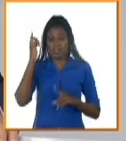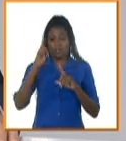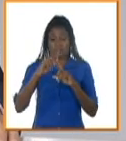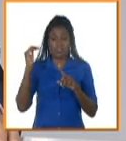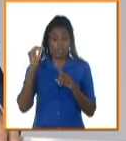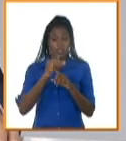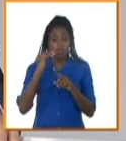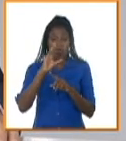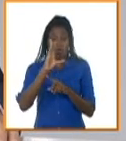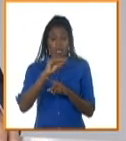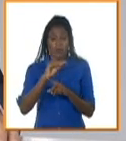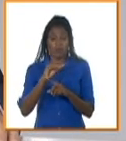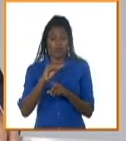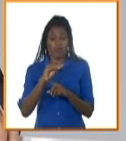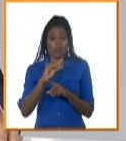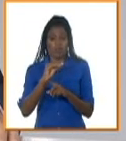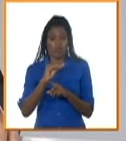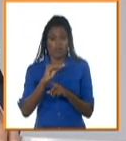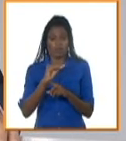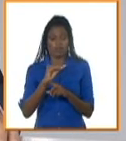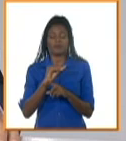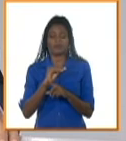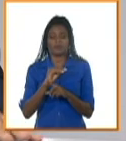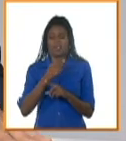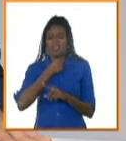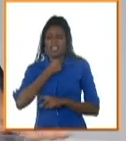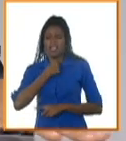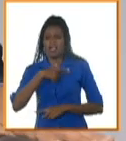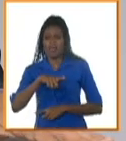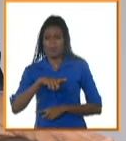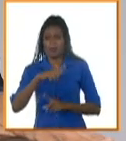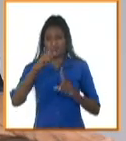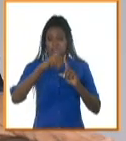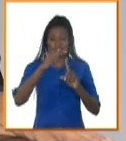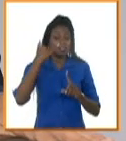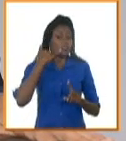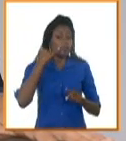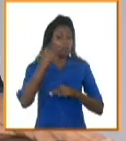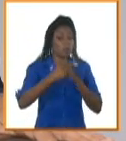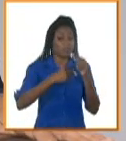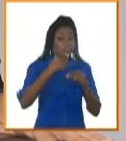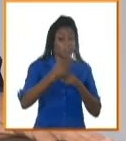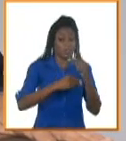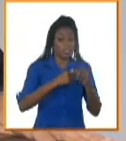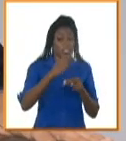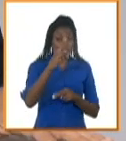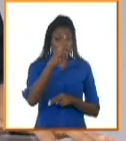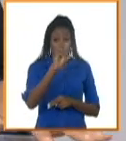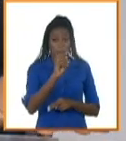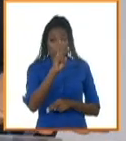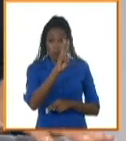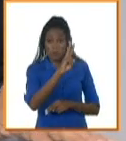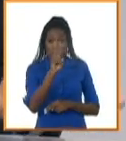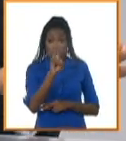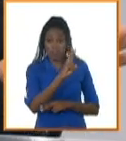hablan por sí solo por ejemplo desde transformó y se hicieron en el